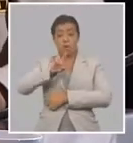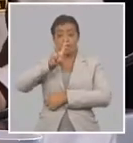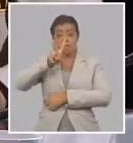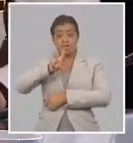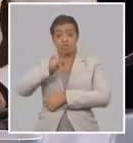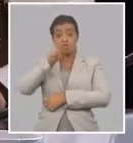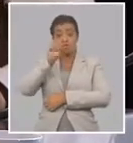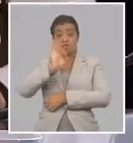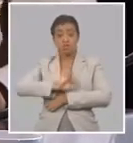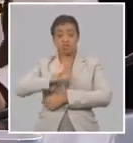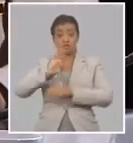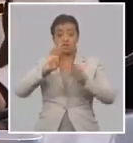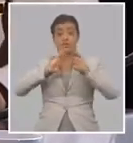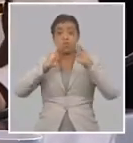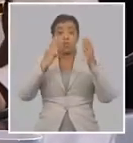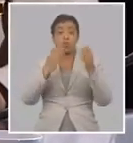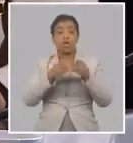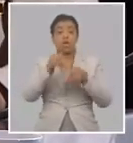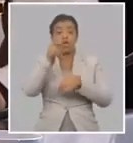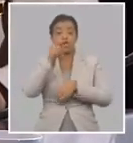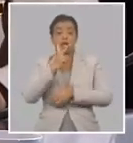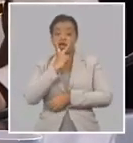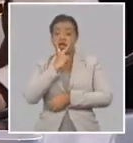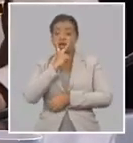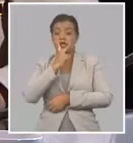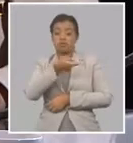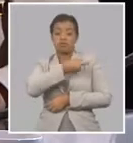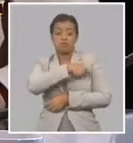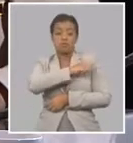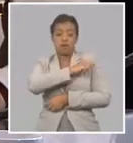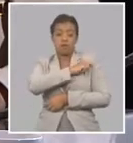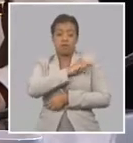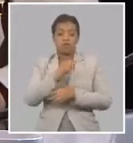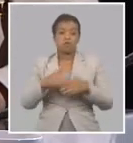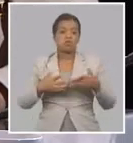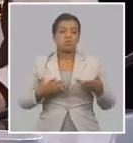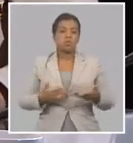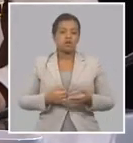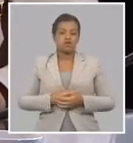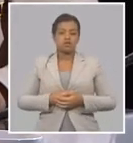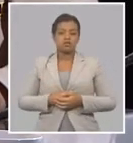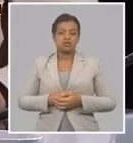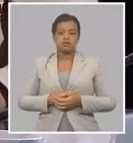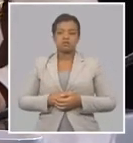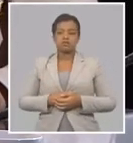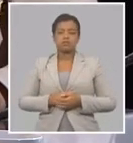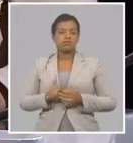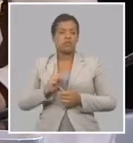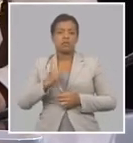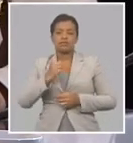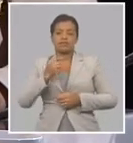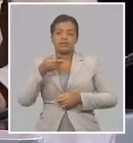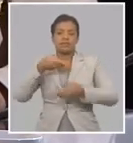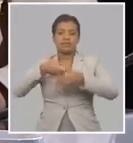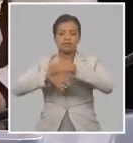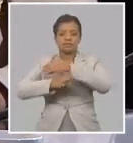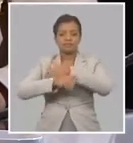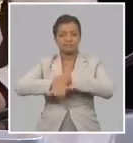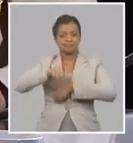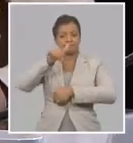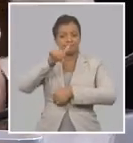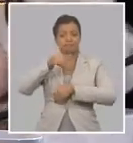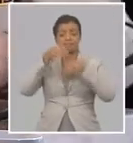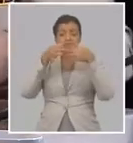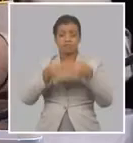de toda la atención a la función nuestra ha sido a través de la vida con presencial por lo tanto seguiremos potenciando esta